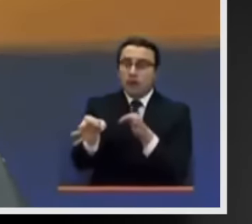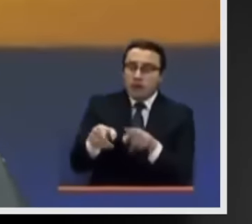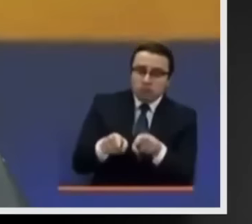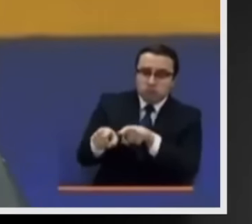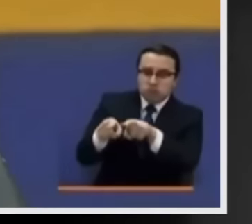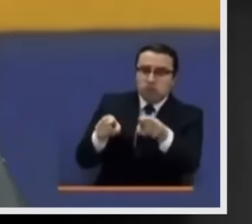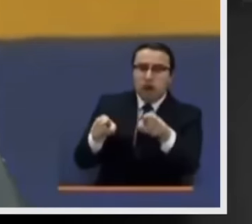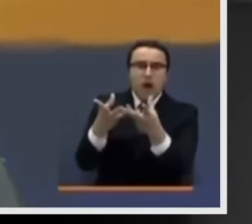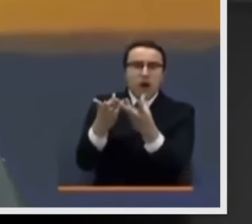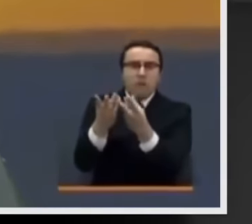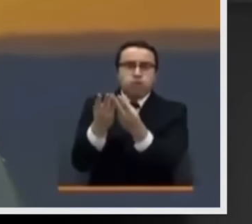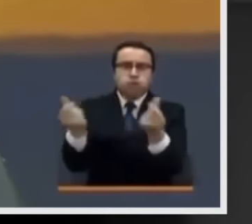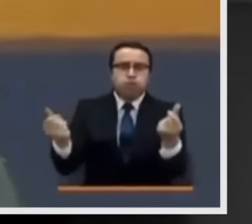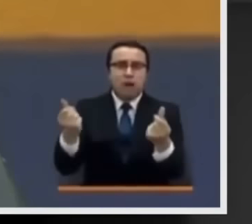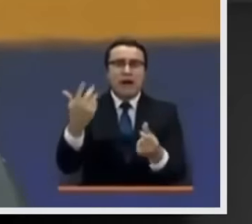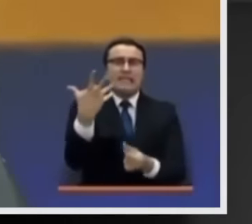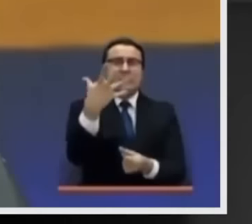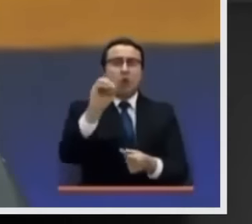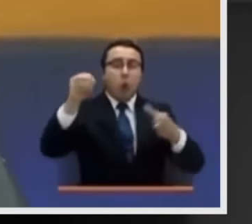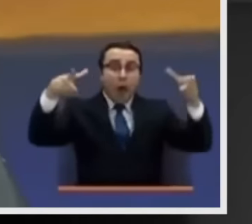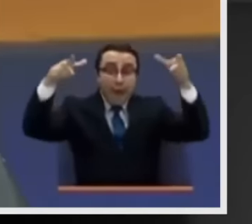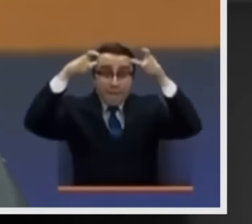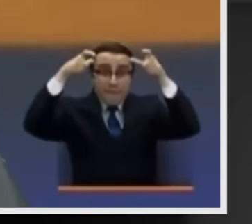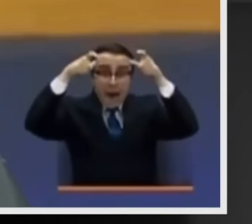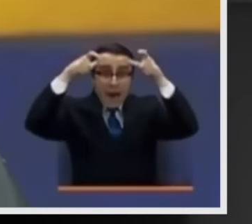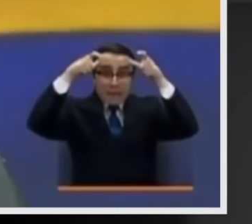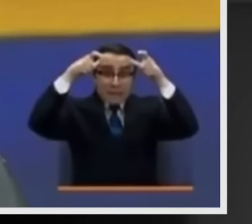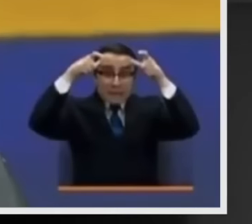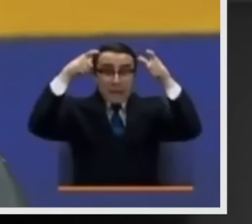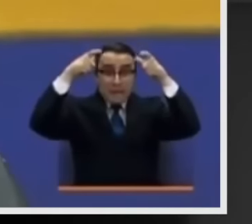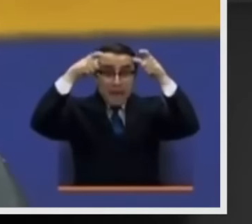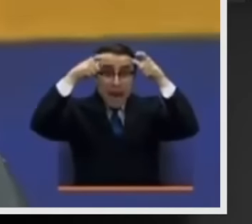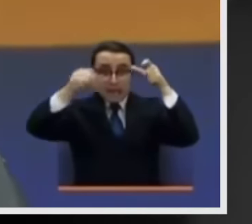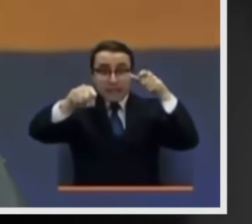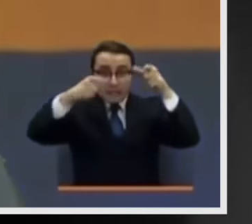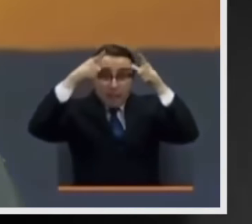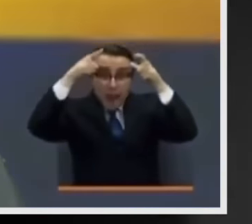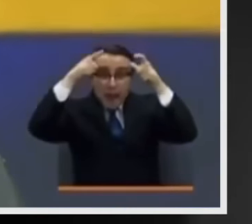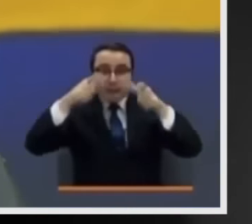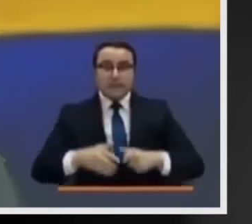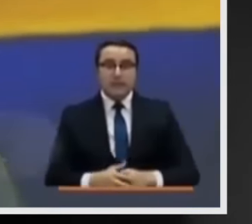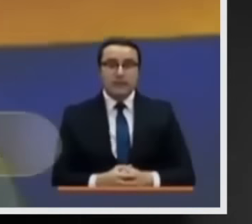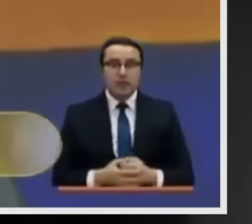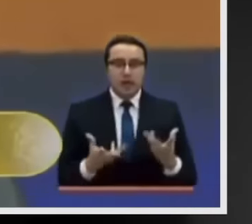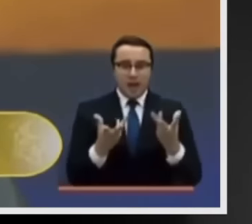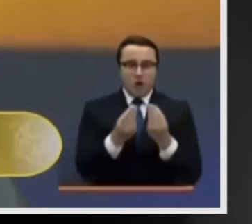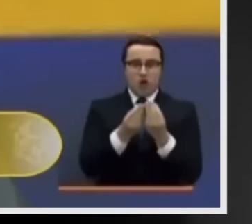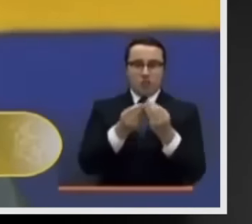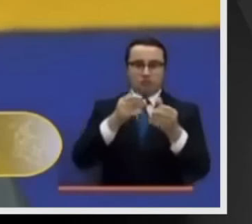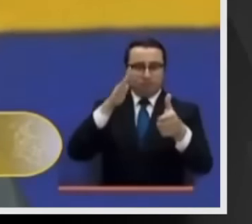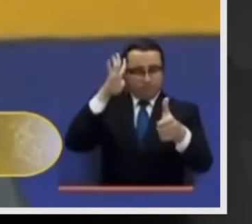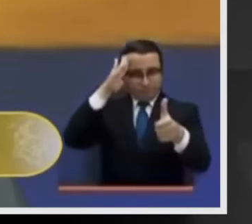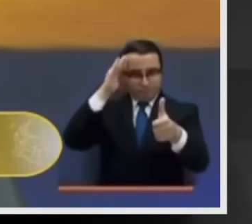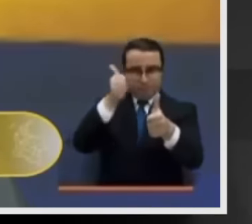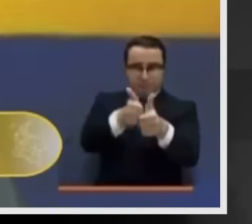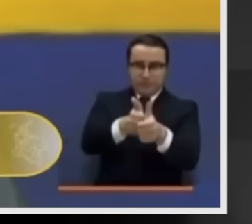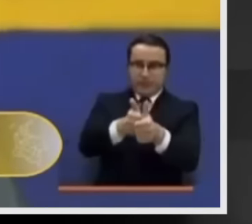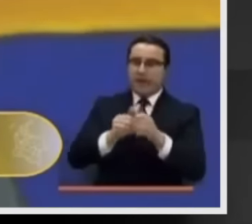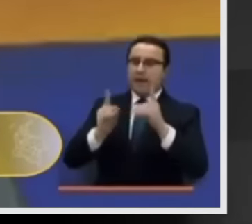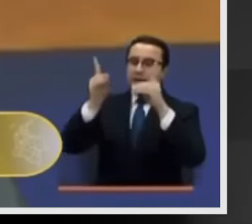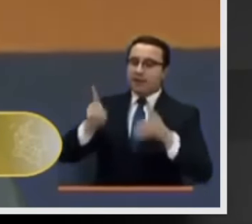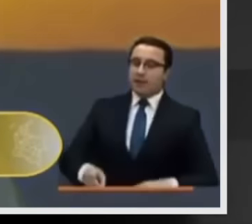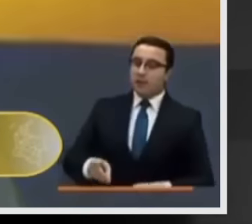desaparecido medio centenar de vacas. Sí, de vacas. Los paramilitares decidieron que por